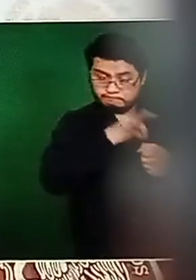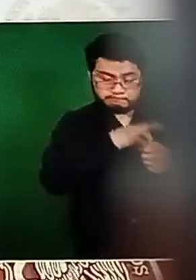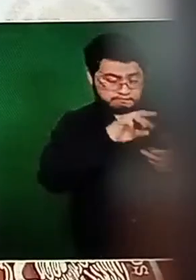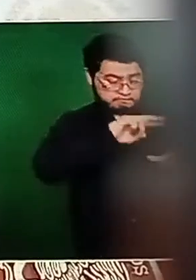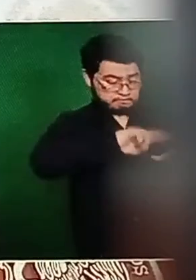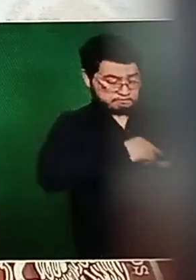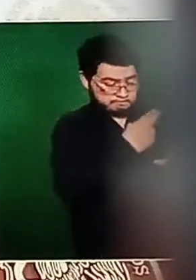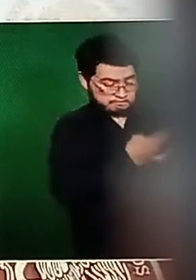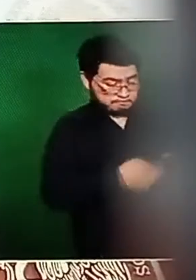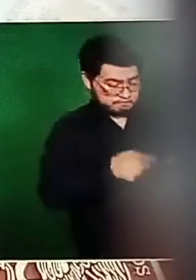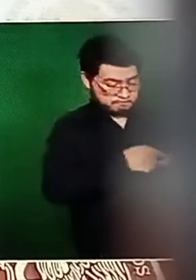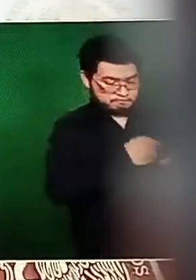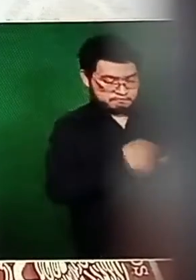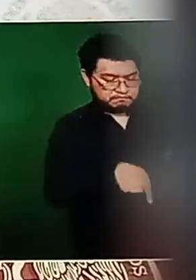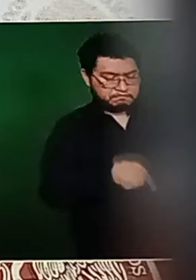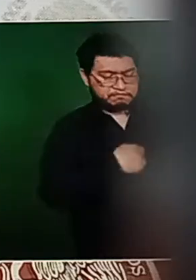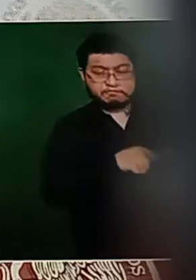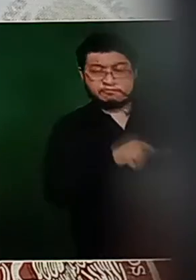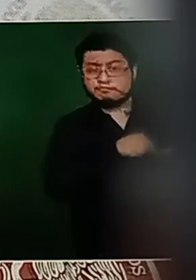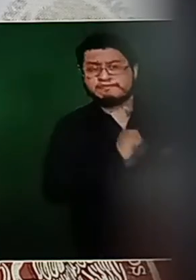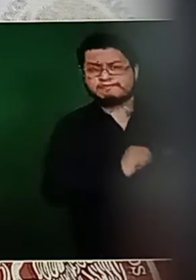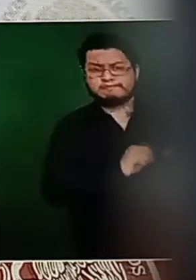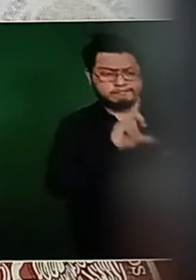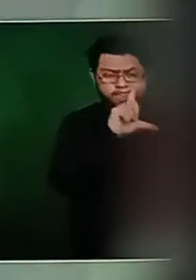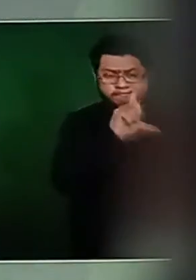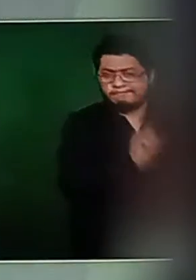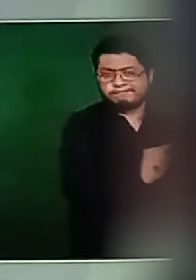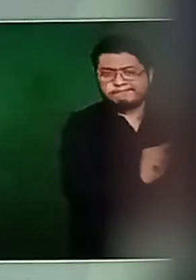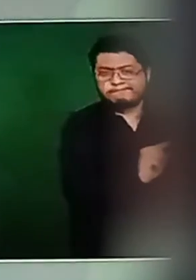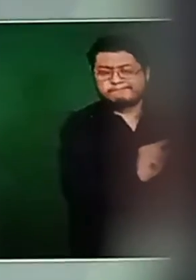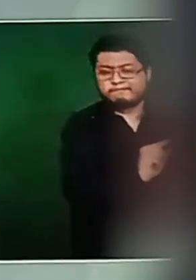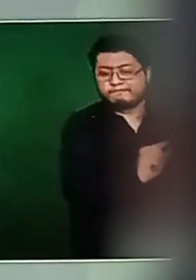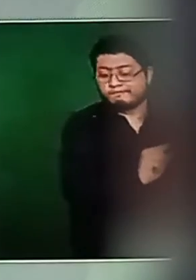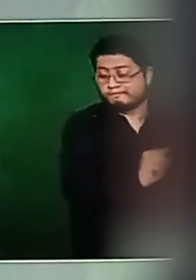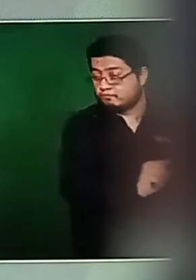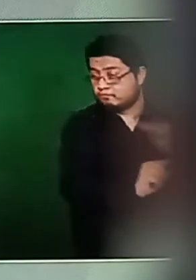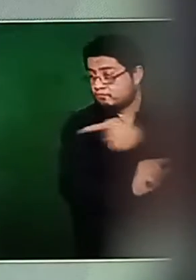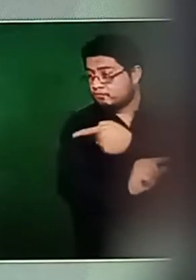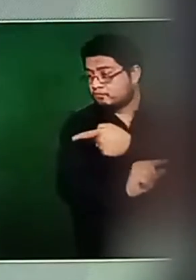que los que supuestamente